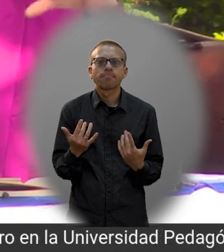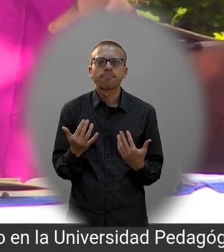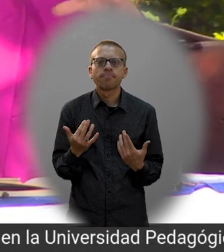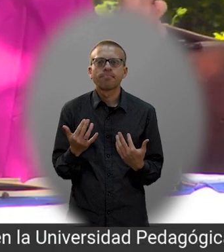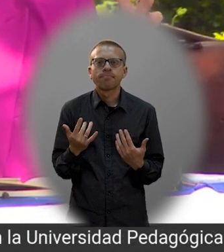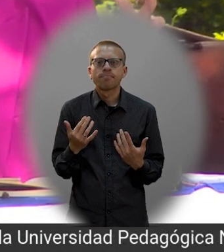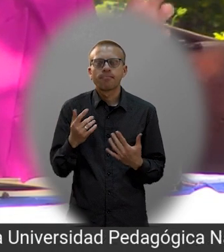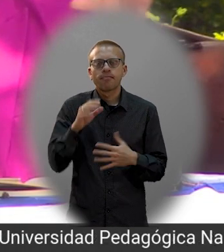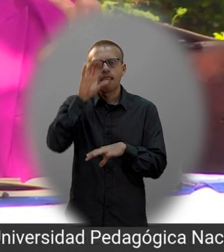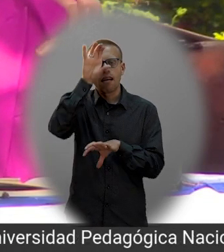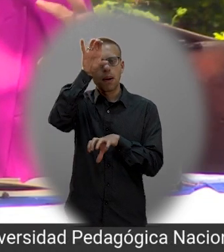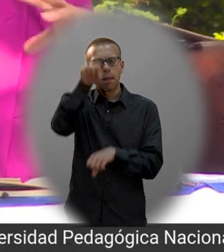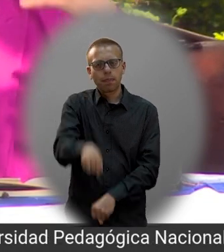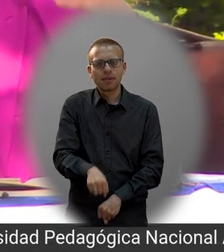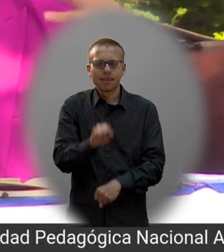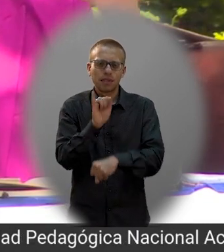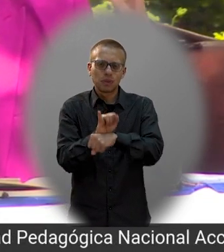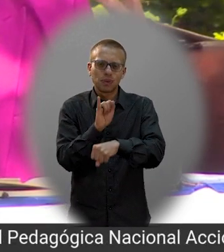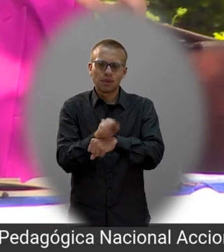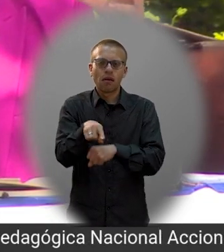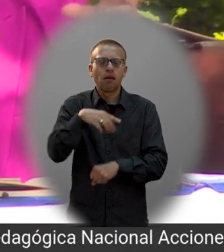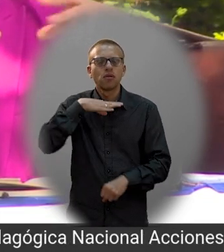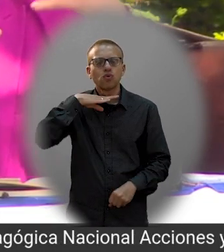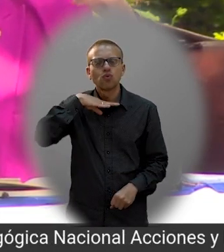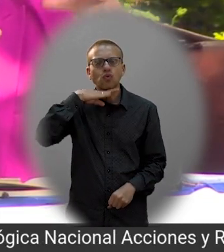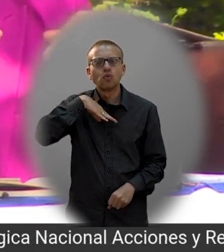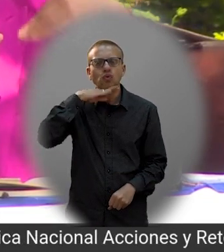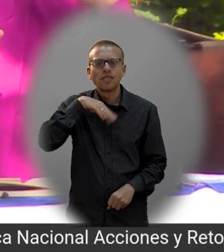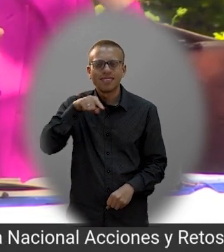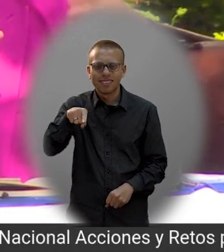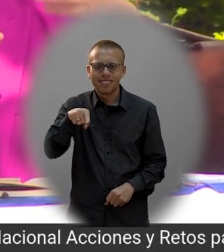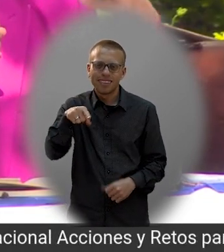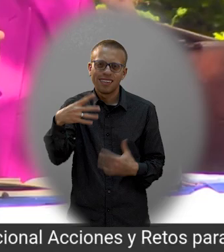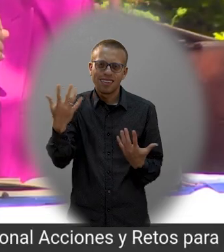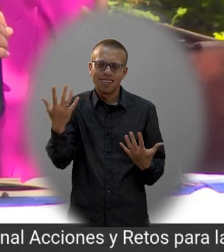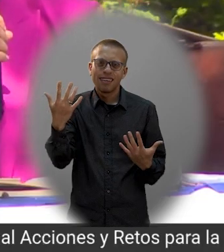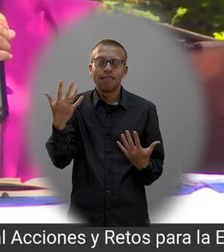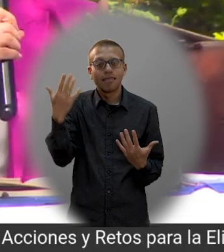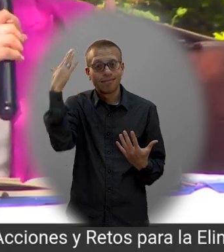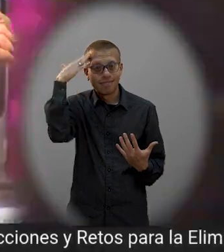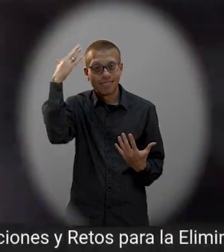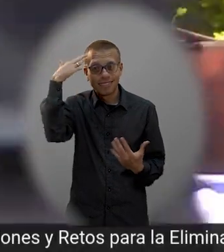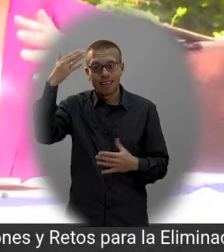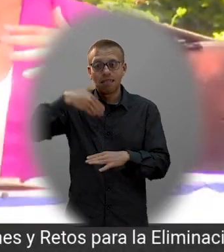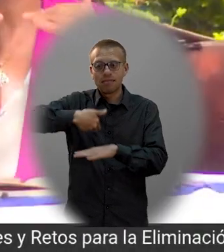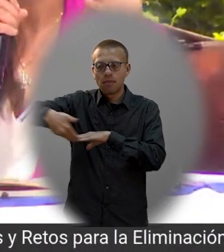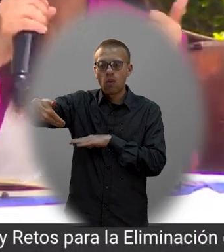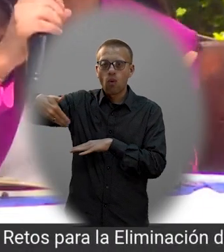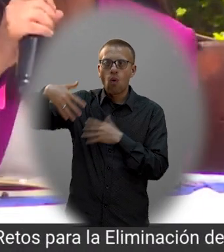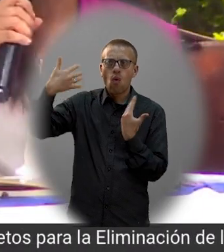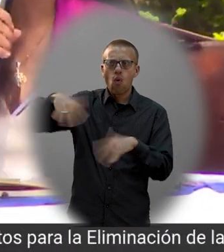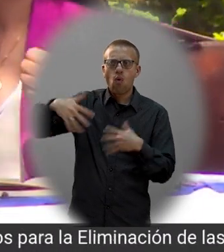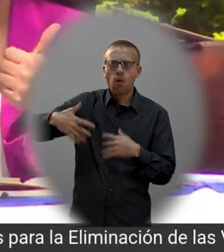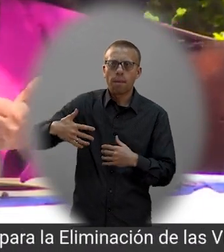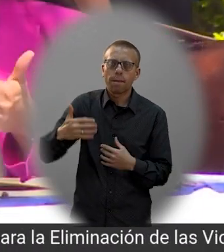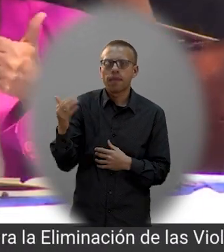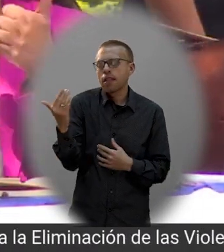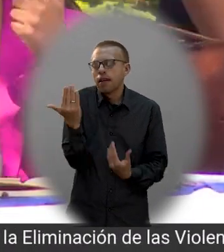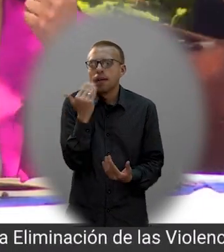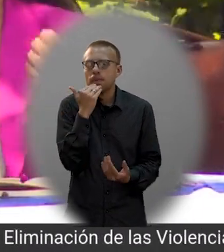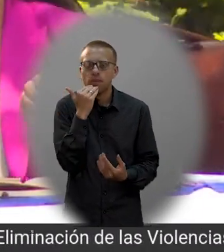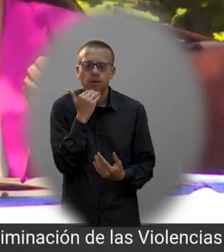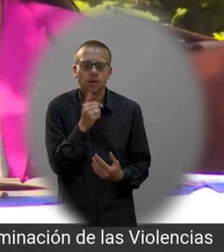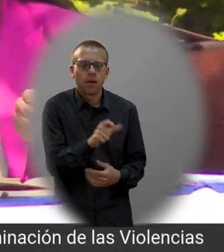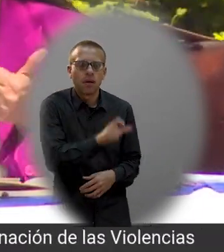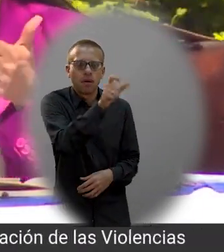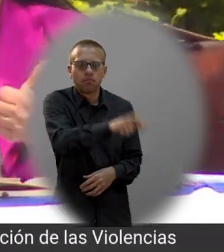la capacidad institucional es suficiente para enfrentar lo que podríamos denominar la enorme demanda que se puede venir. Es decir, si los funcionarios y